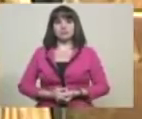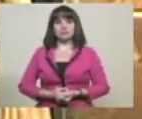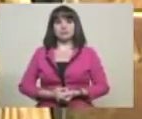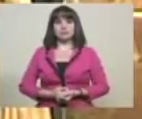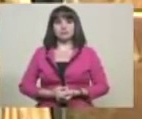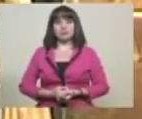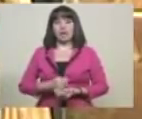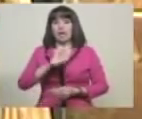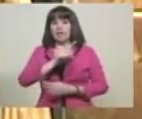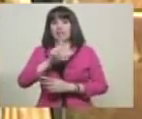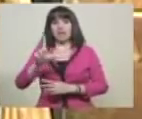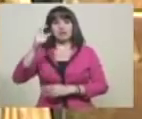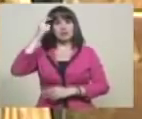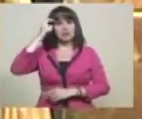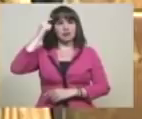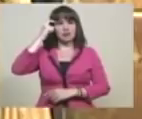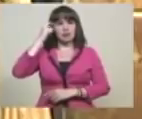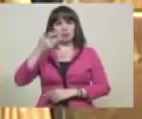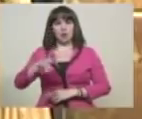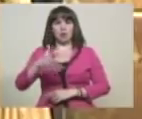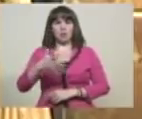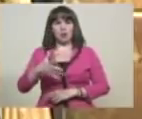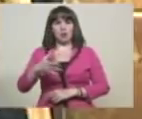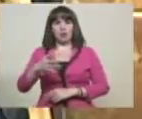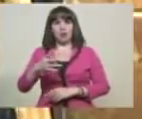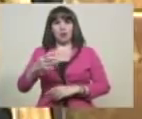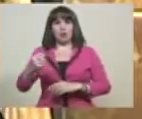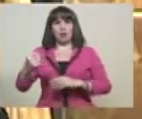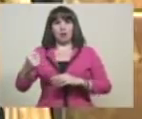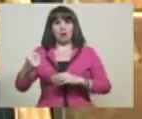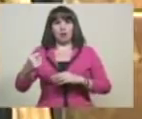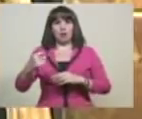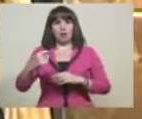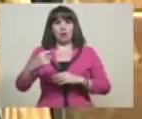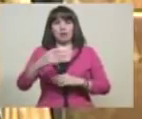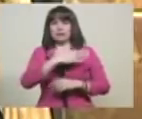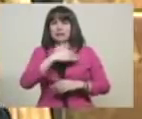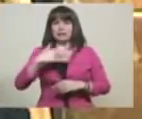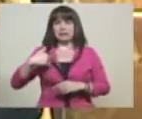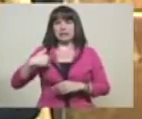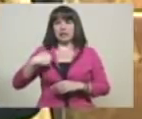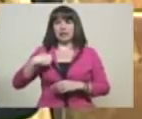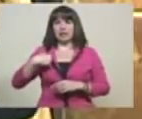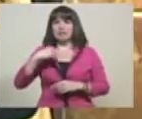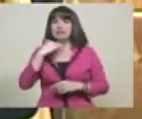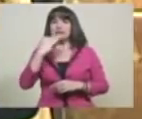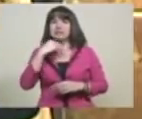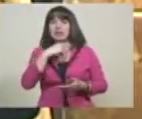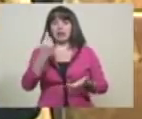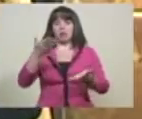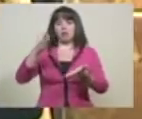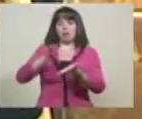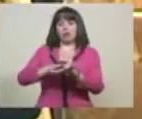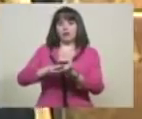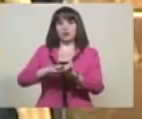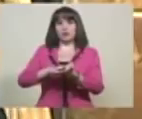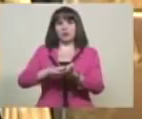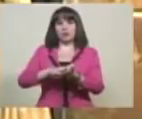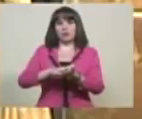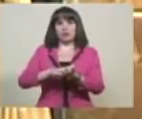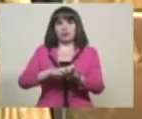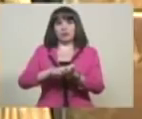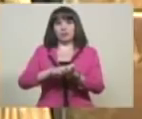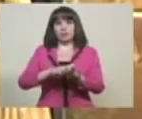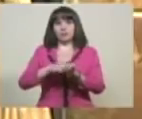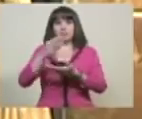hace 13 días fue, me lanzaron un atentado terrorista, saben ustedes, formaba parte de un conglomerado